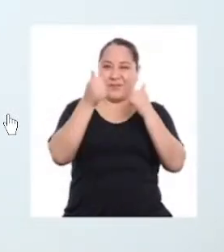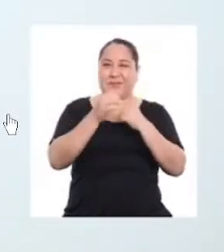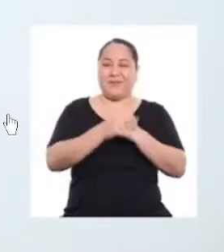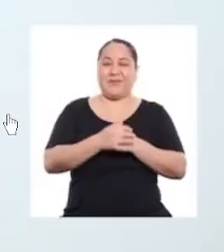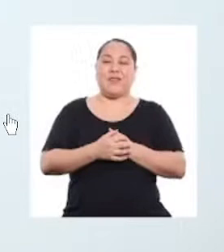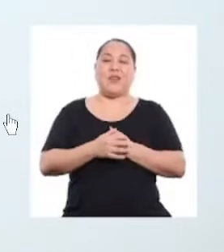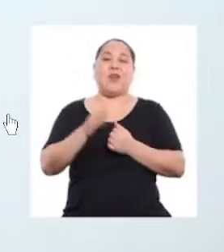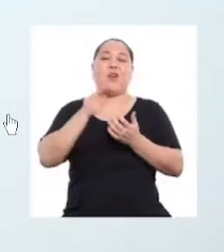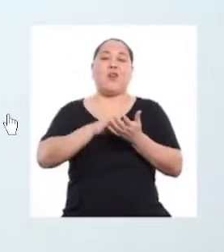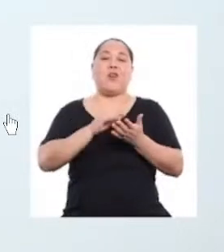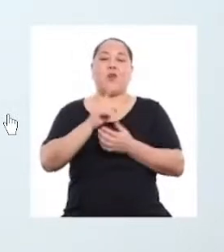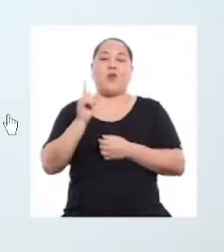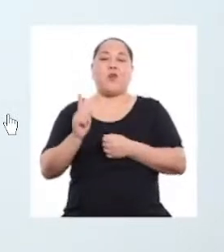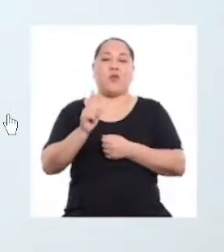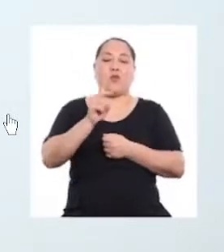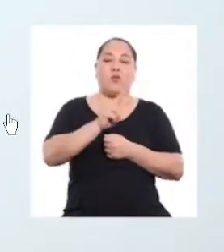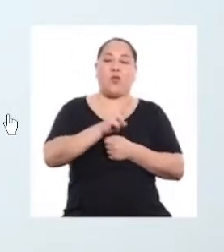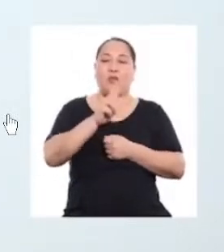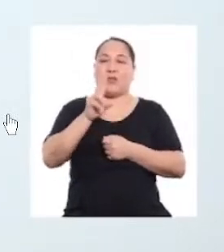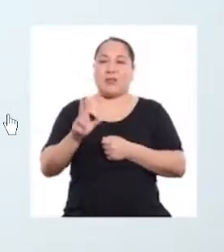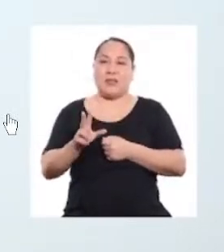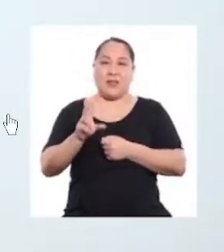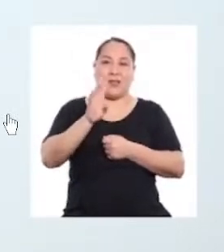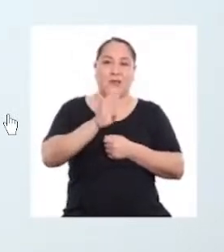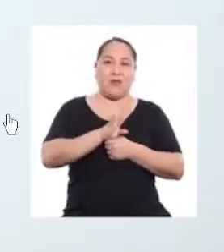Muy bien, una vez más.